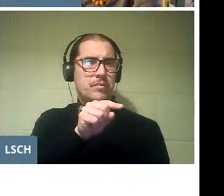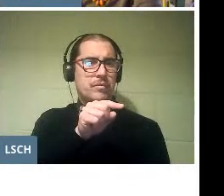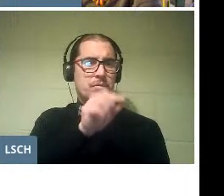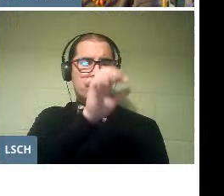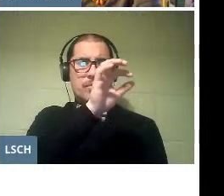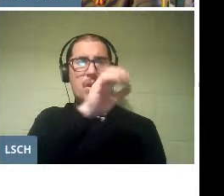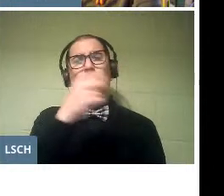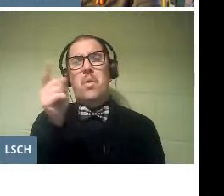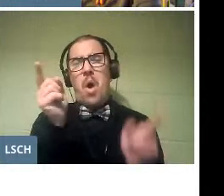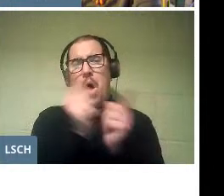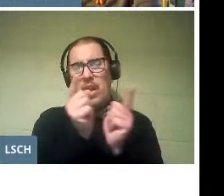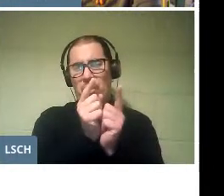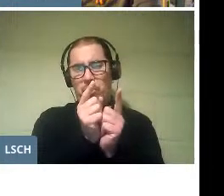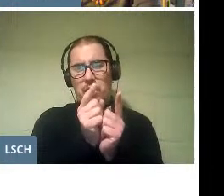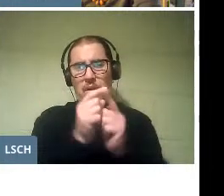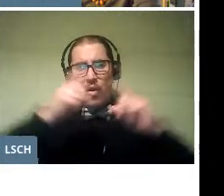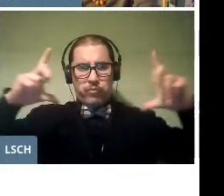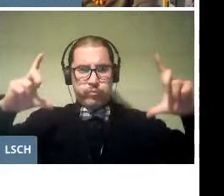abreviación